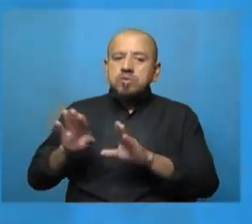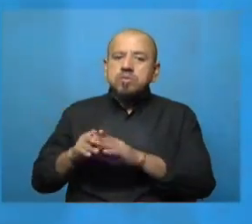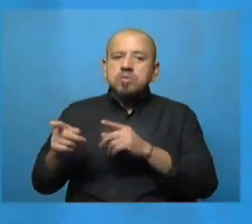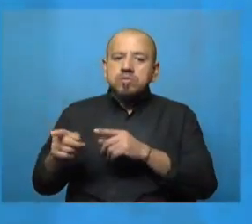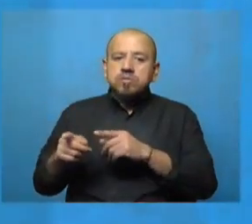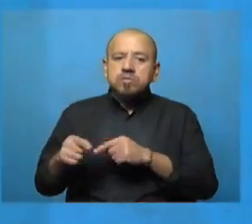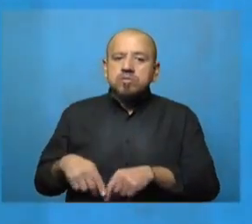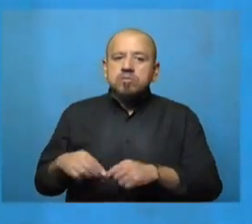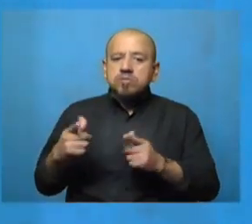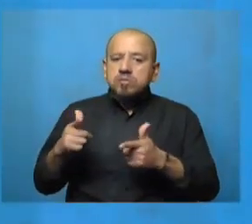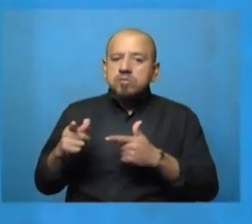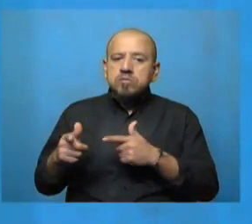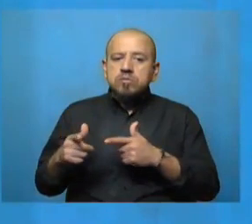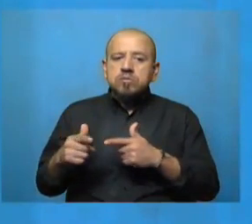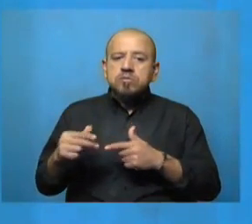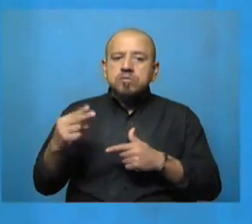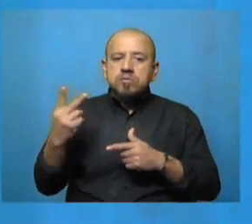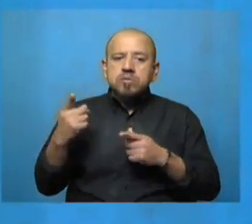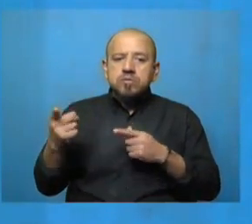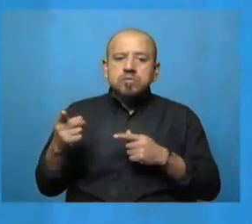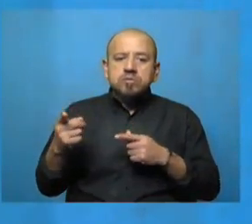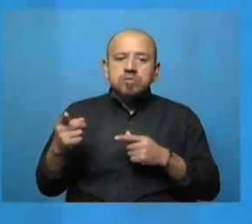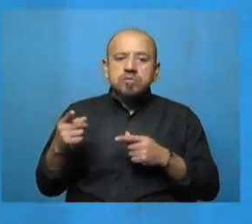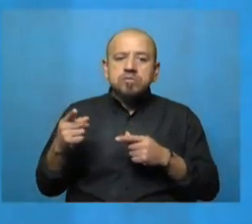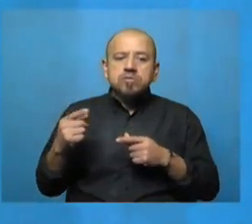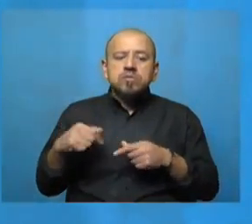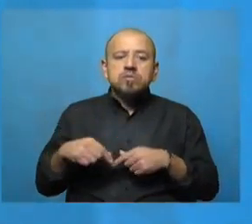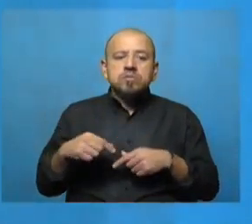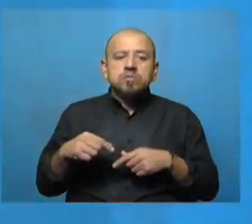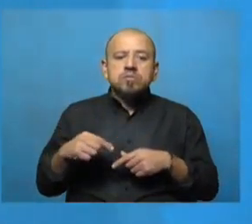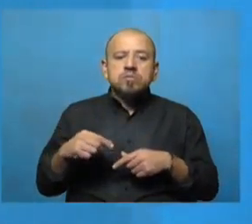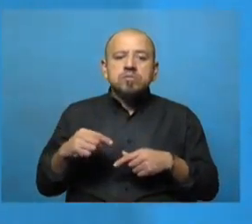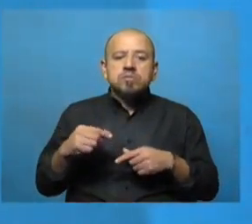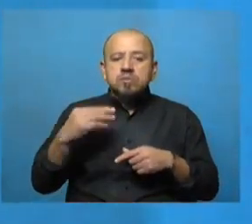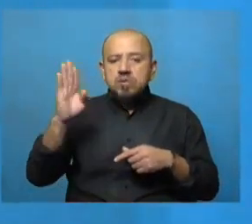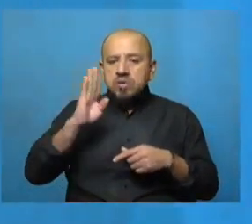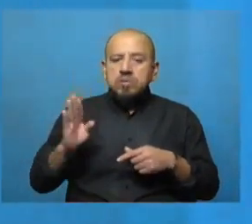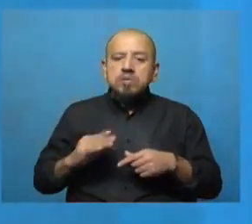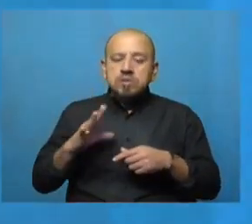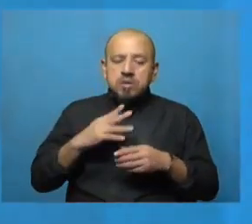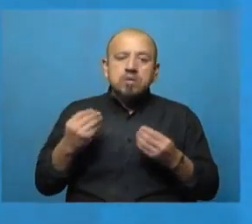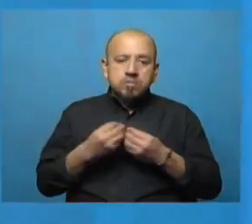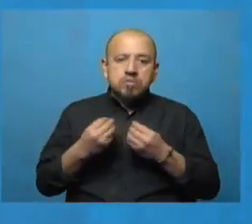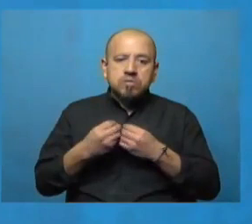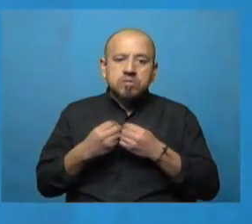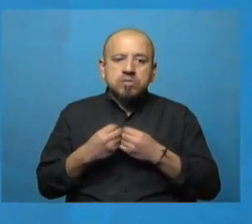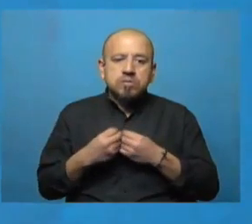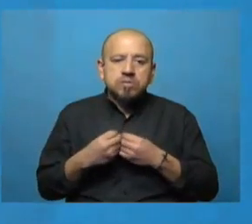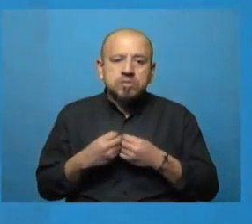y creo que no habría ninguno Así que sí creo que hay dos en Argentina en Brasil hay unos cuantos